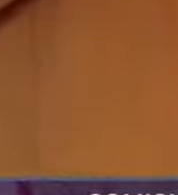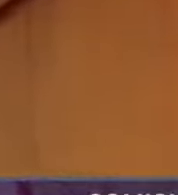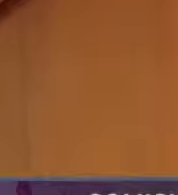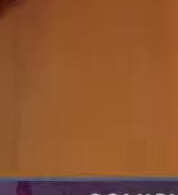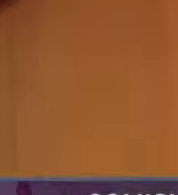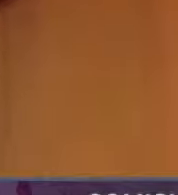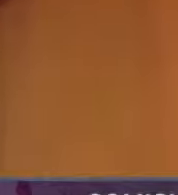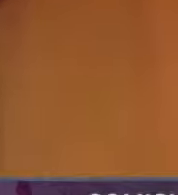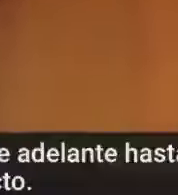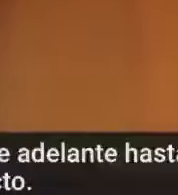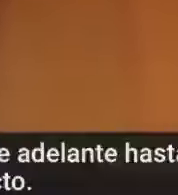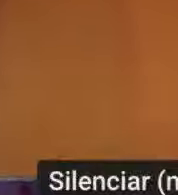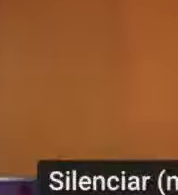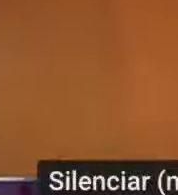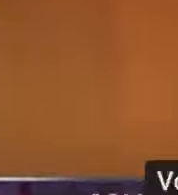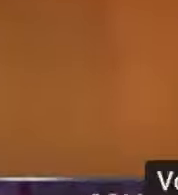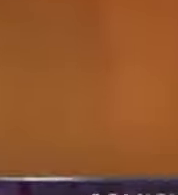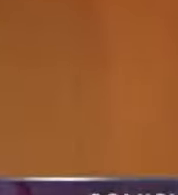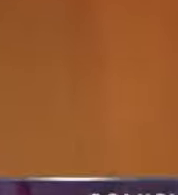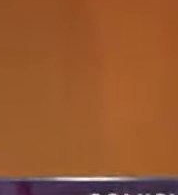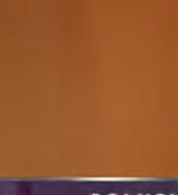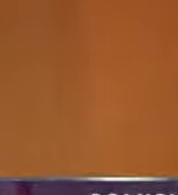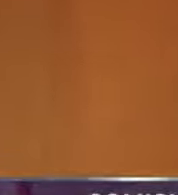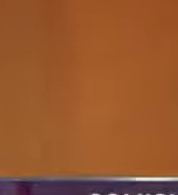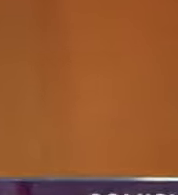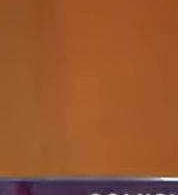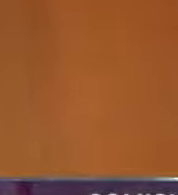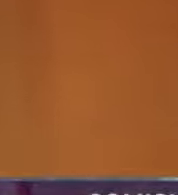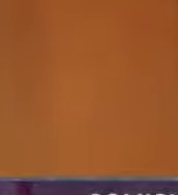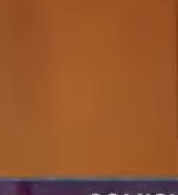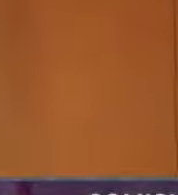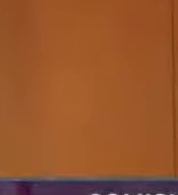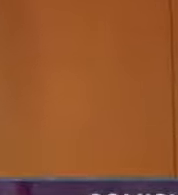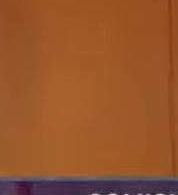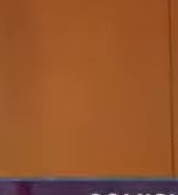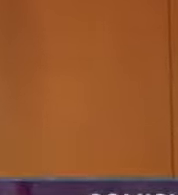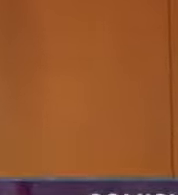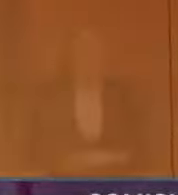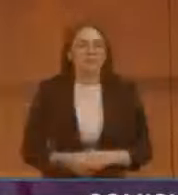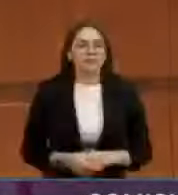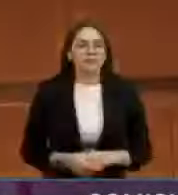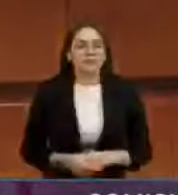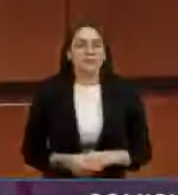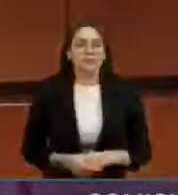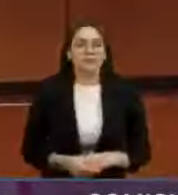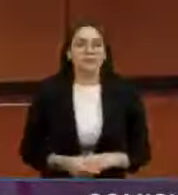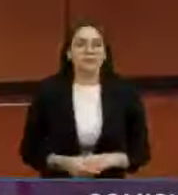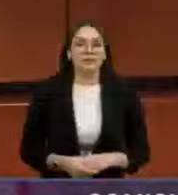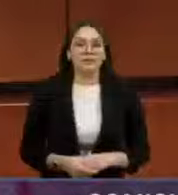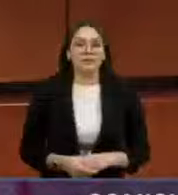sesión permanente. Y bueno, pues yo quiero